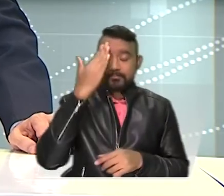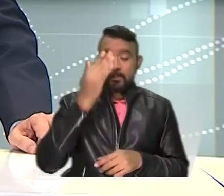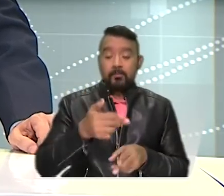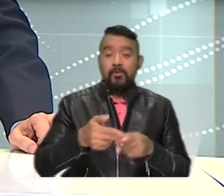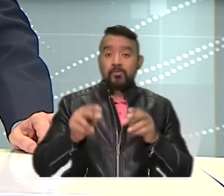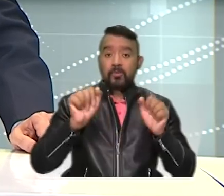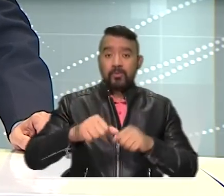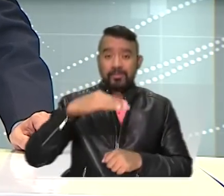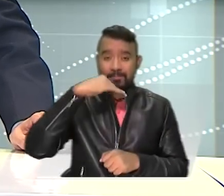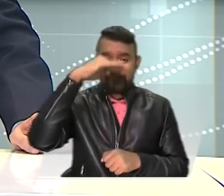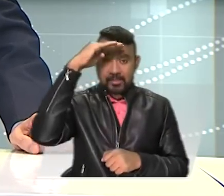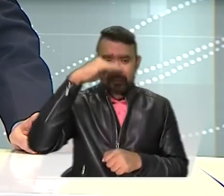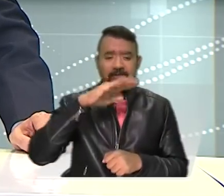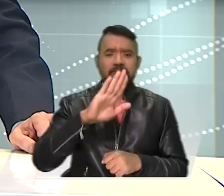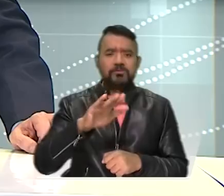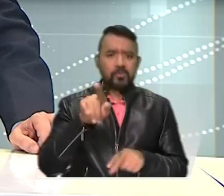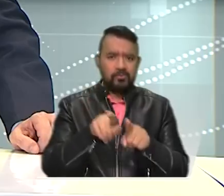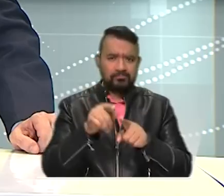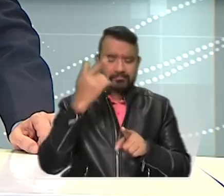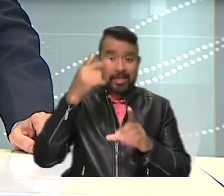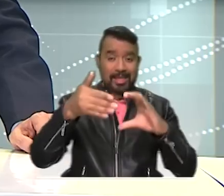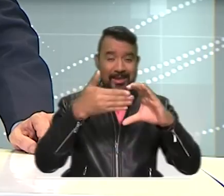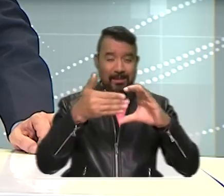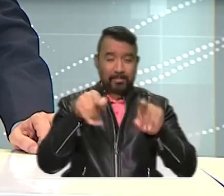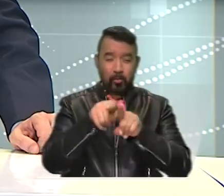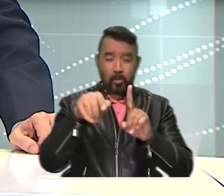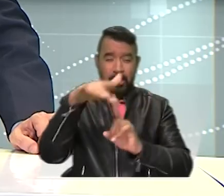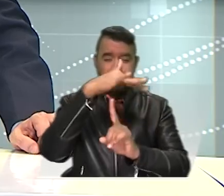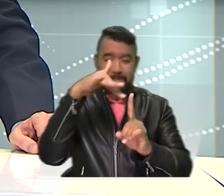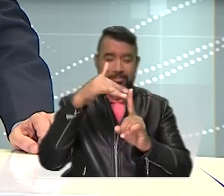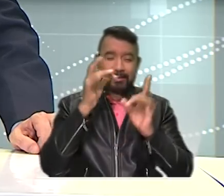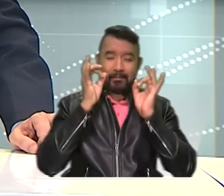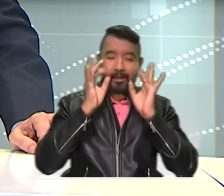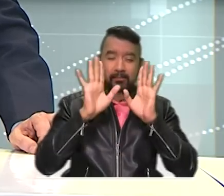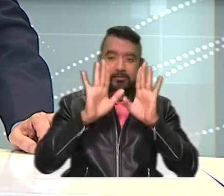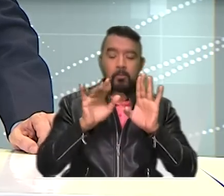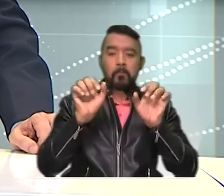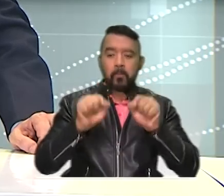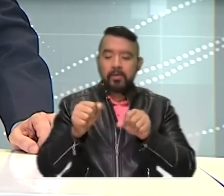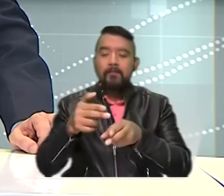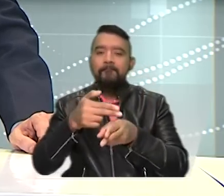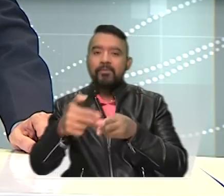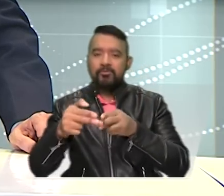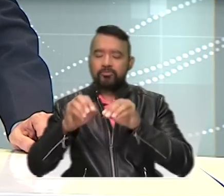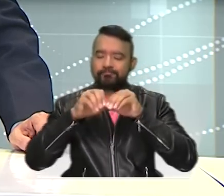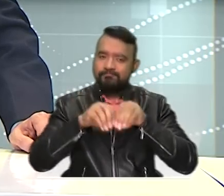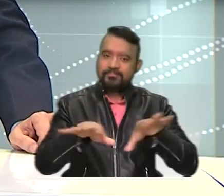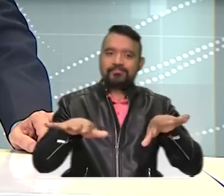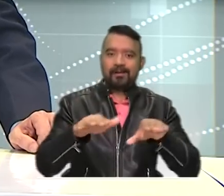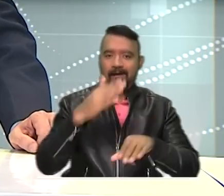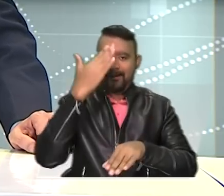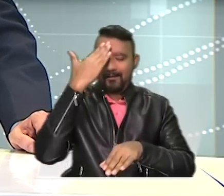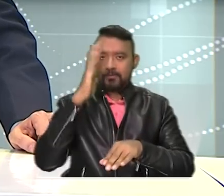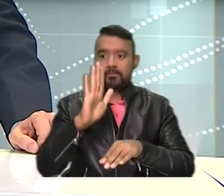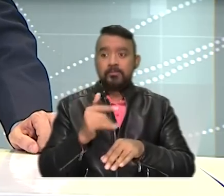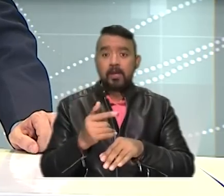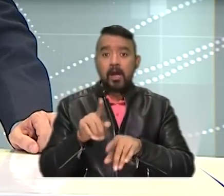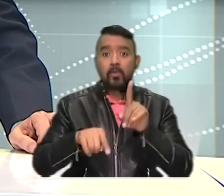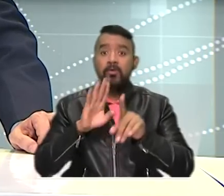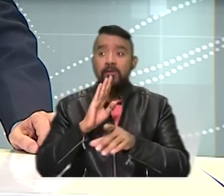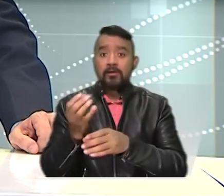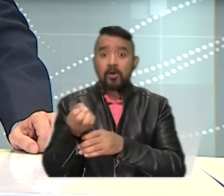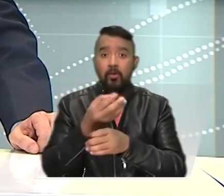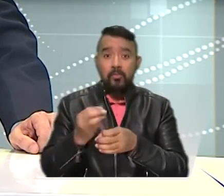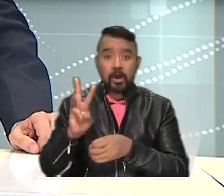la secretaria del medio ambiente durante una audiencia pública en el consejo de la ciudad convocada por los habitantes de la comuna 8 de la capital